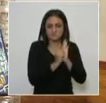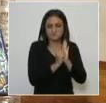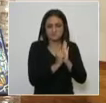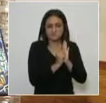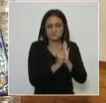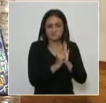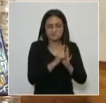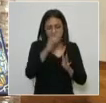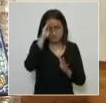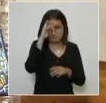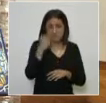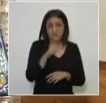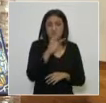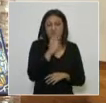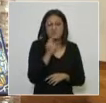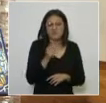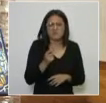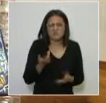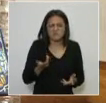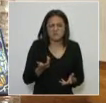¿O qué pensaba este señor?